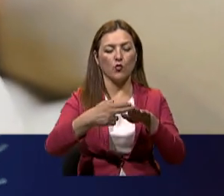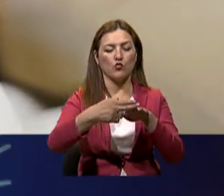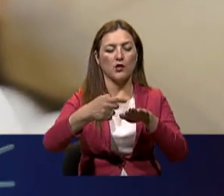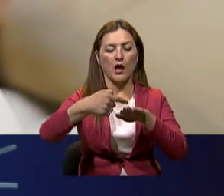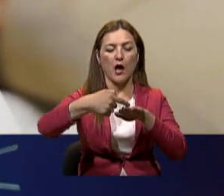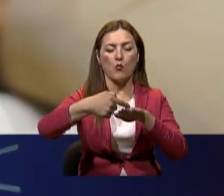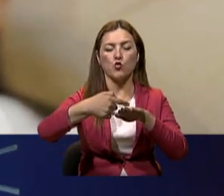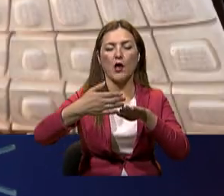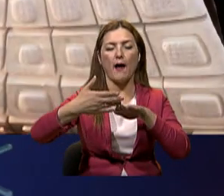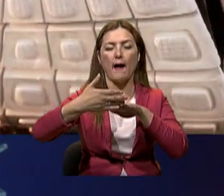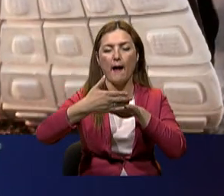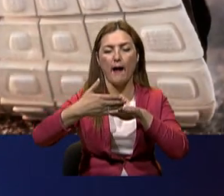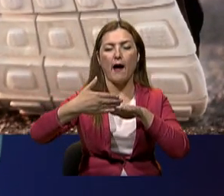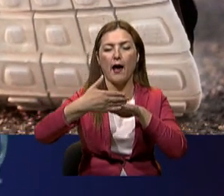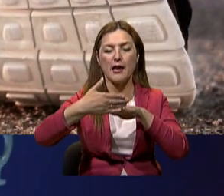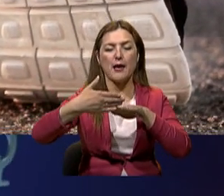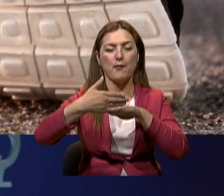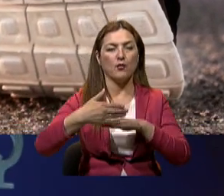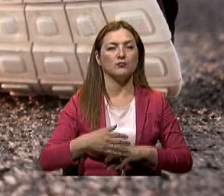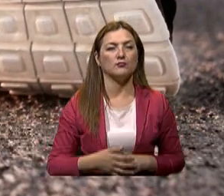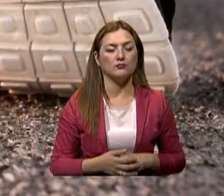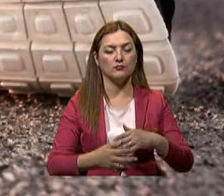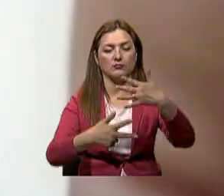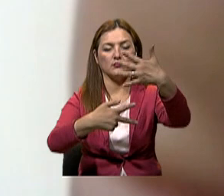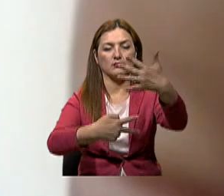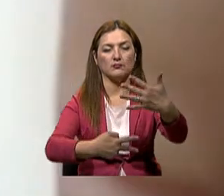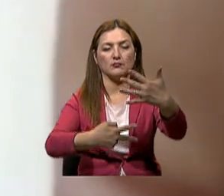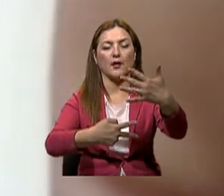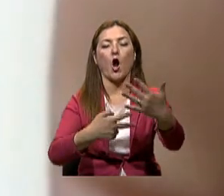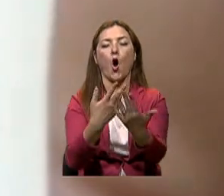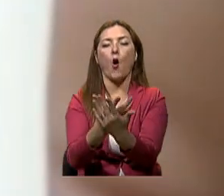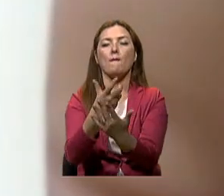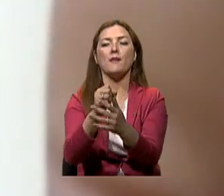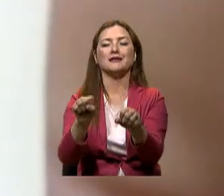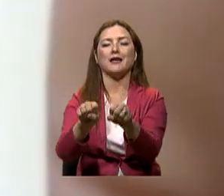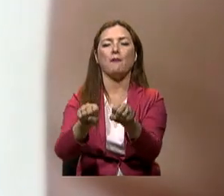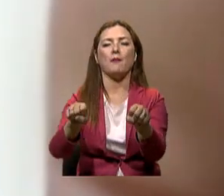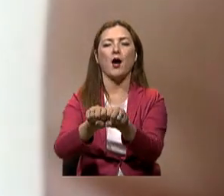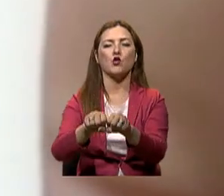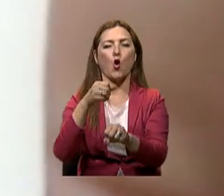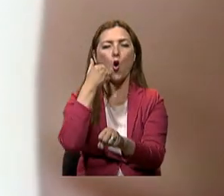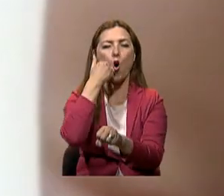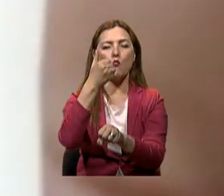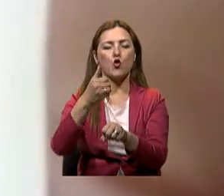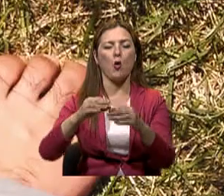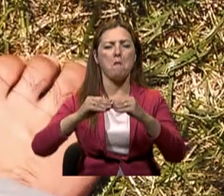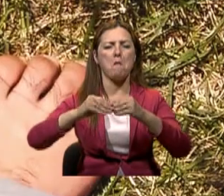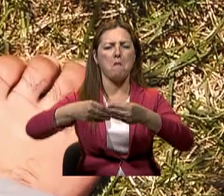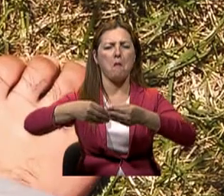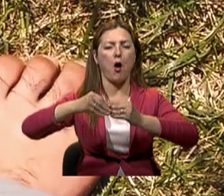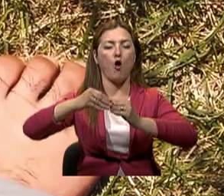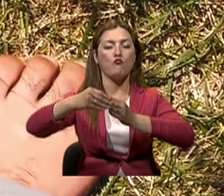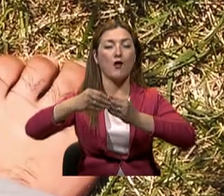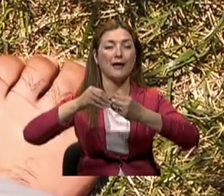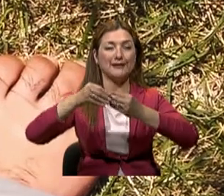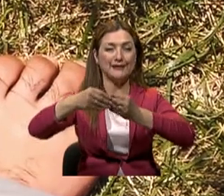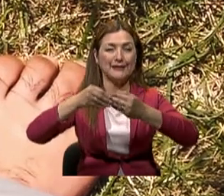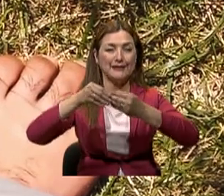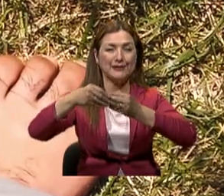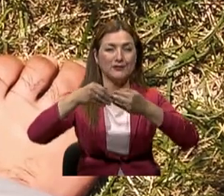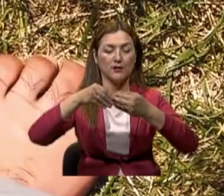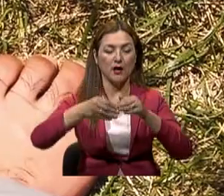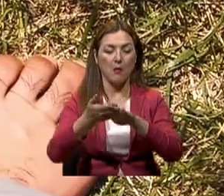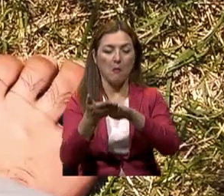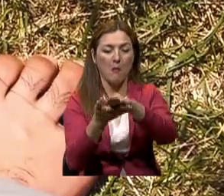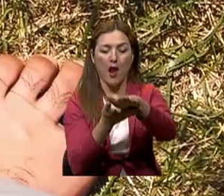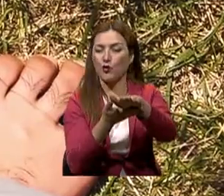una lima sacarlas. Séptimo, calzado apropiado. El calzado debe de ser flexible, un calzado no plano, por